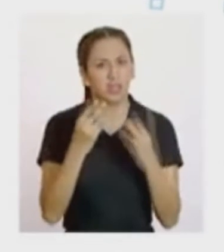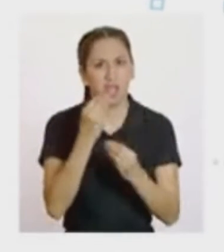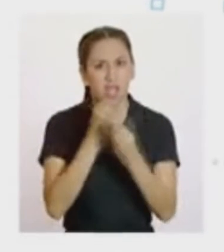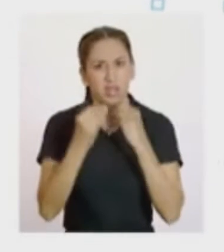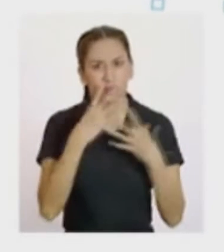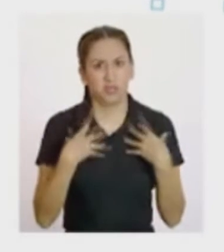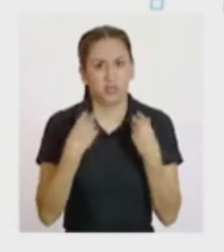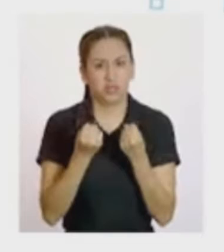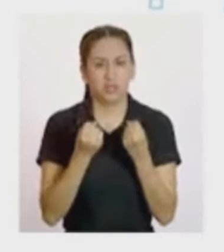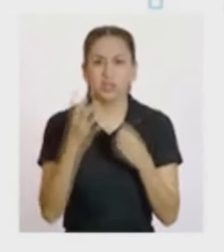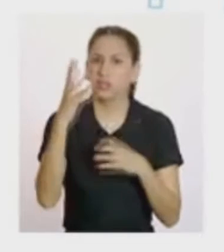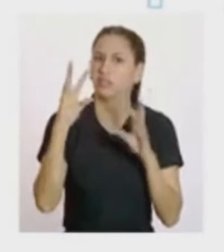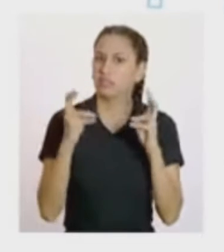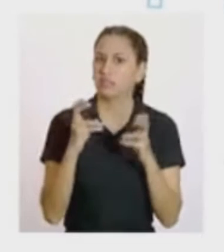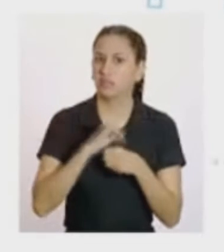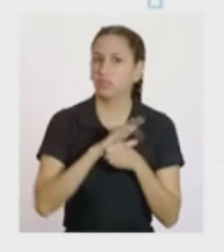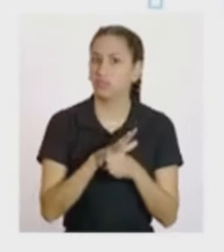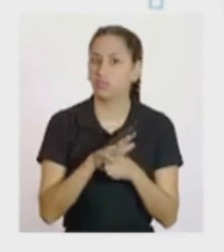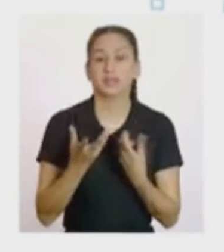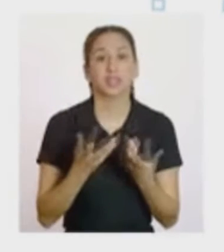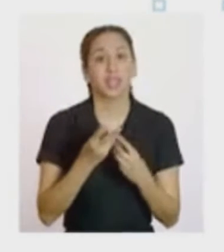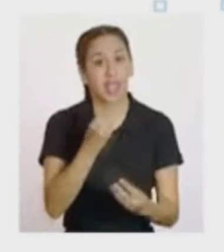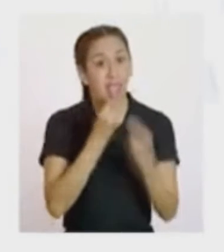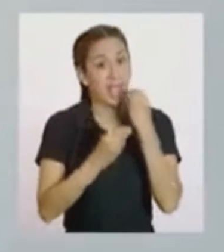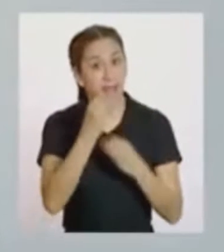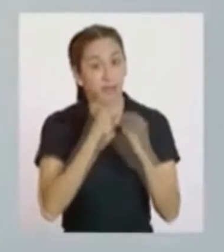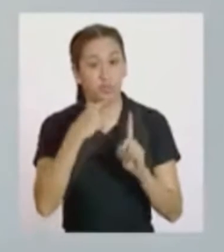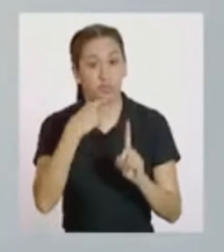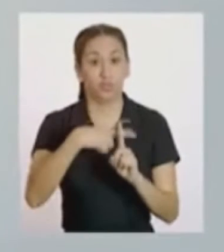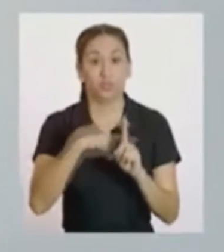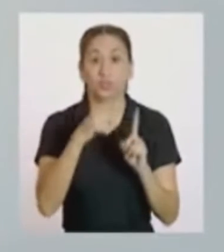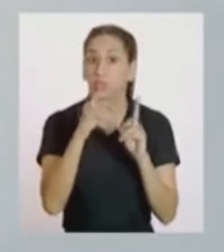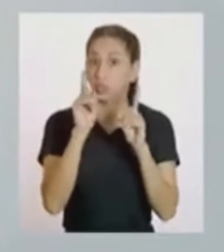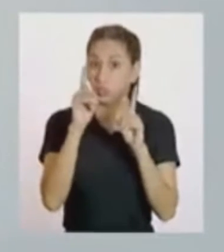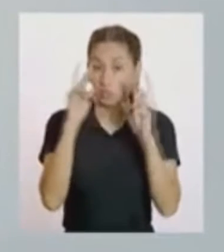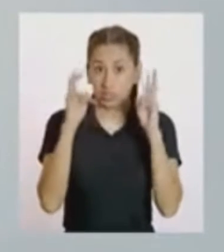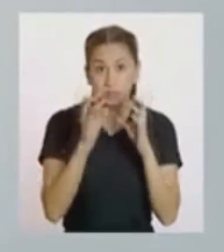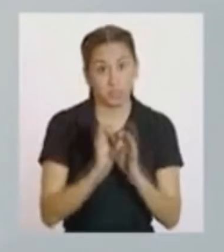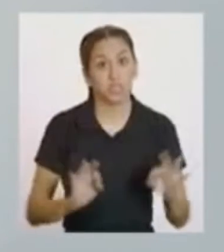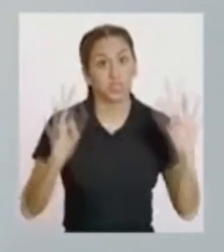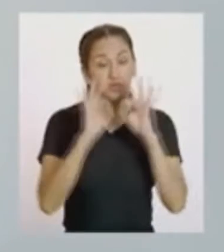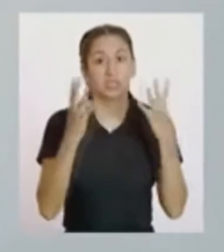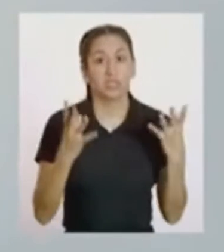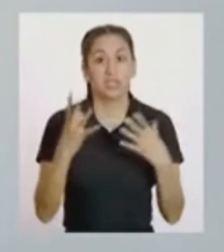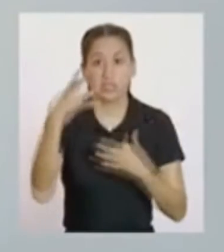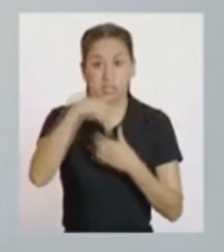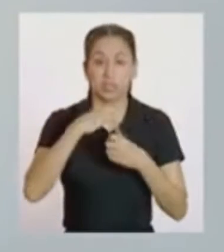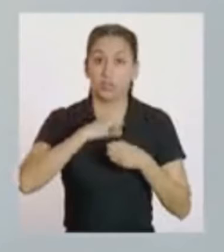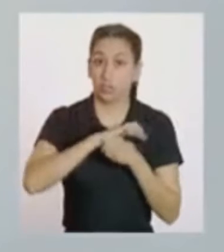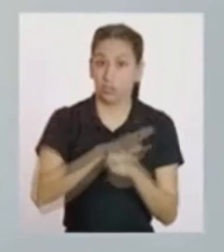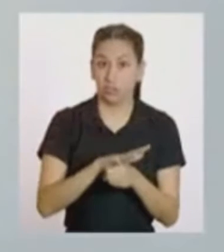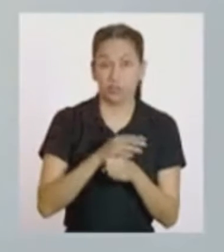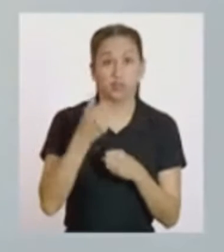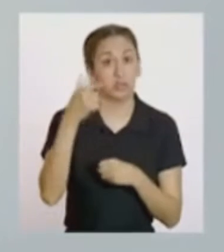una alimentación saludable en el contexto del COVID-19? La alimentación saludable juega un papel importante durante